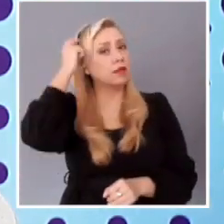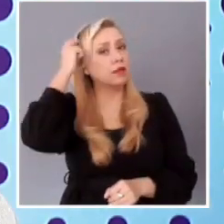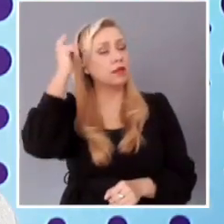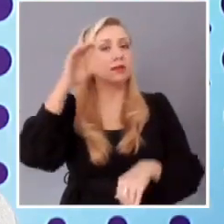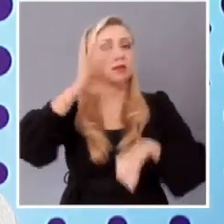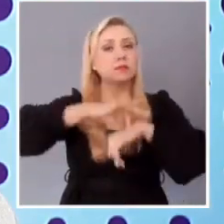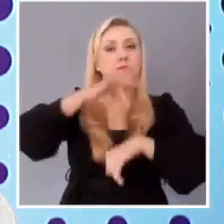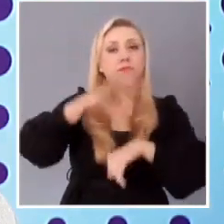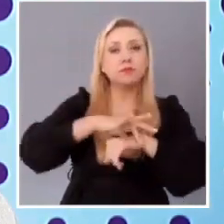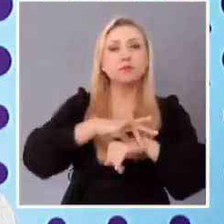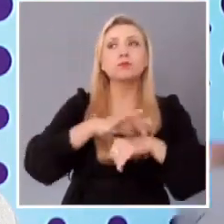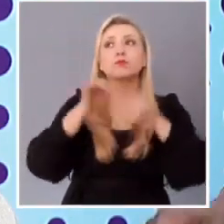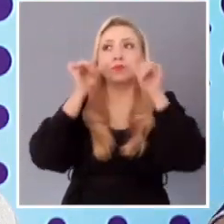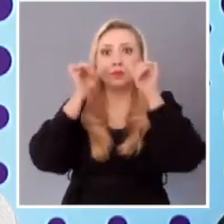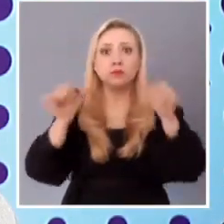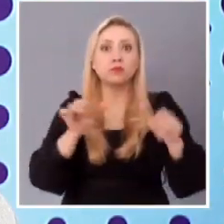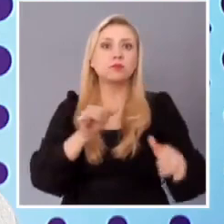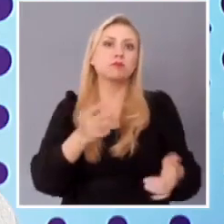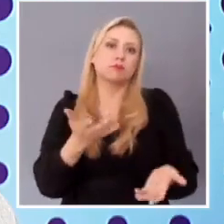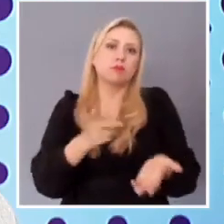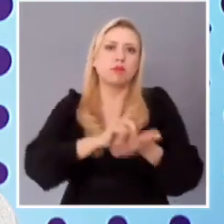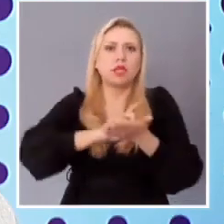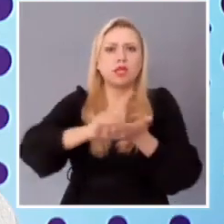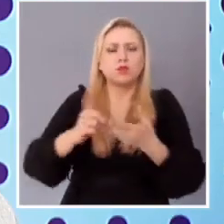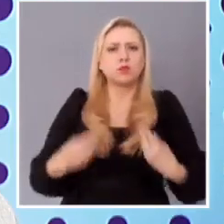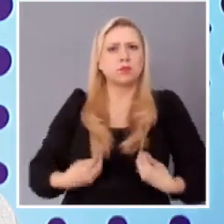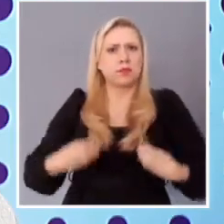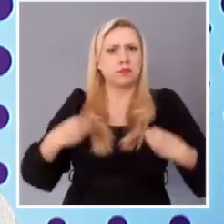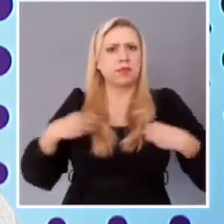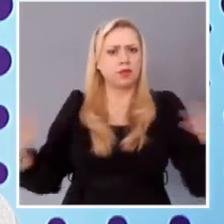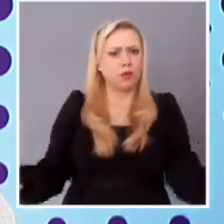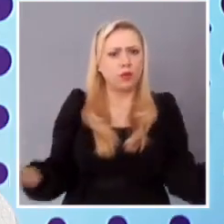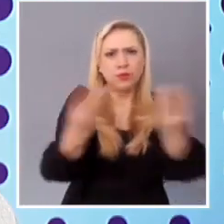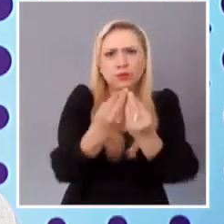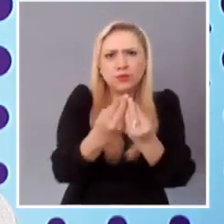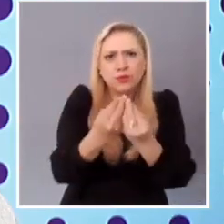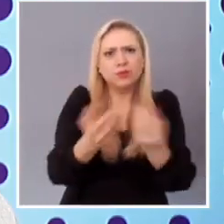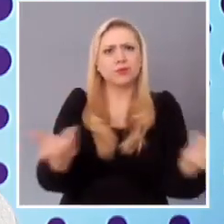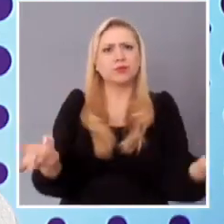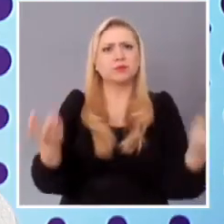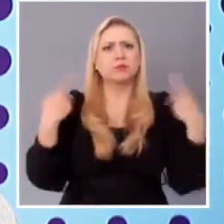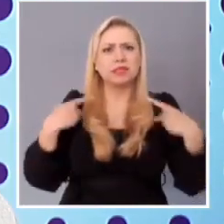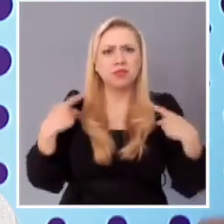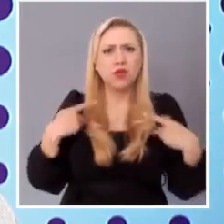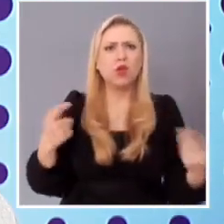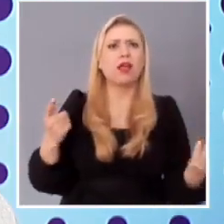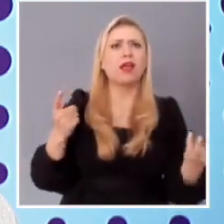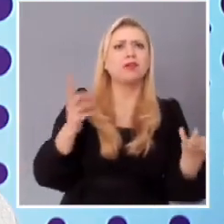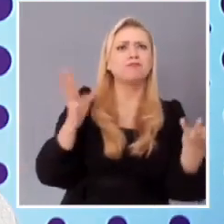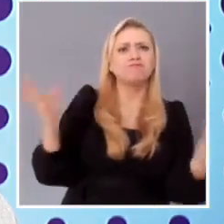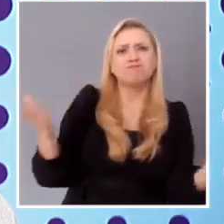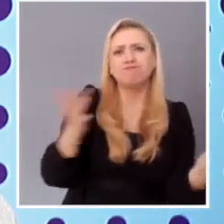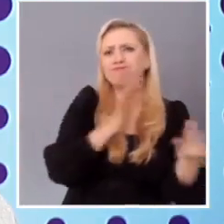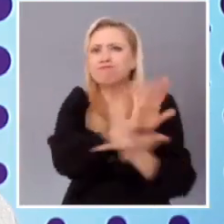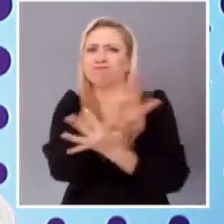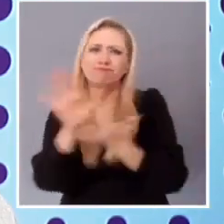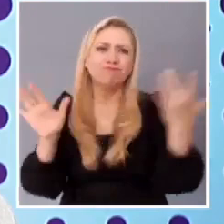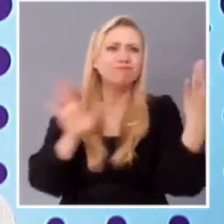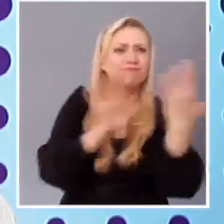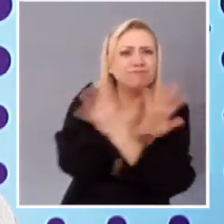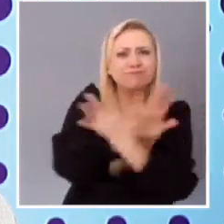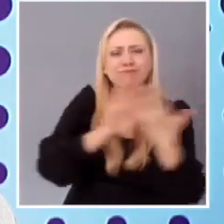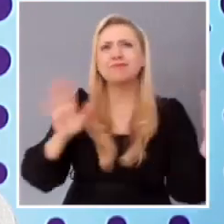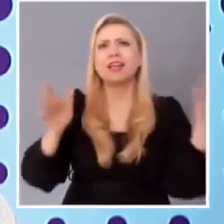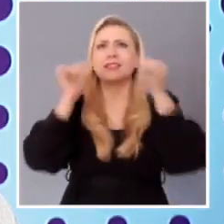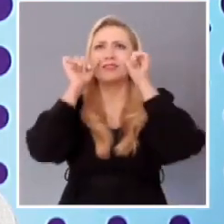es el derecho a vivir en la comunidad. Es decir, el no estar segregados para recibir un servicio, una atención, sino